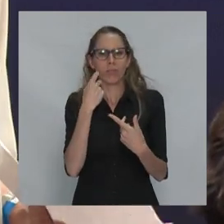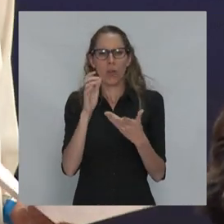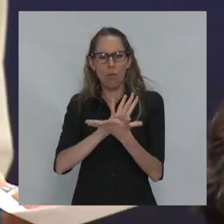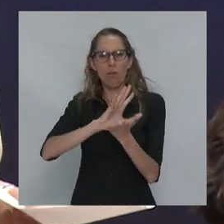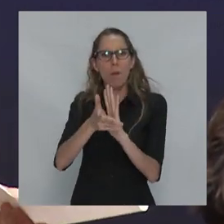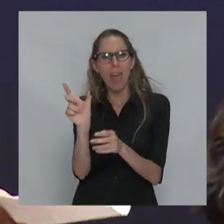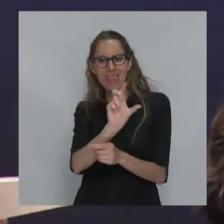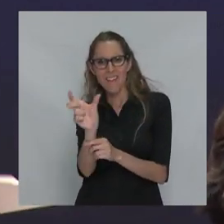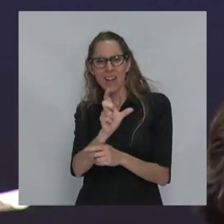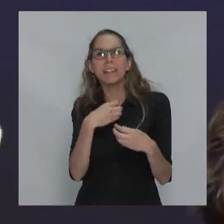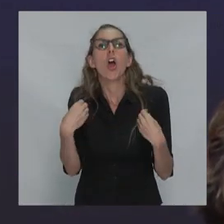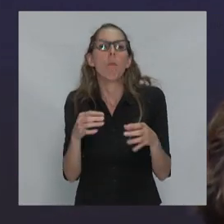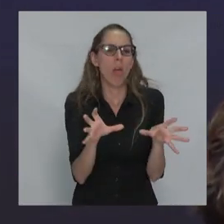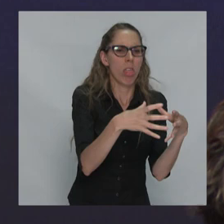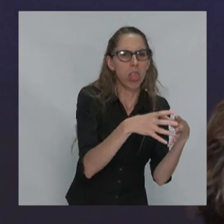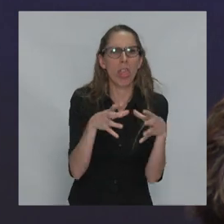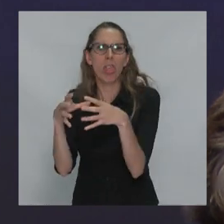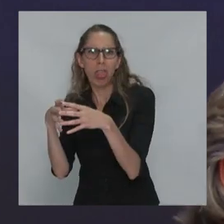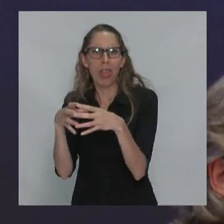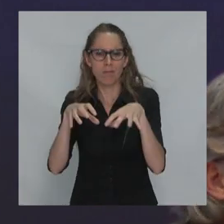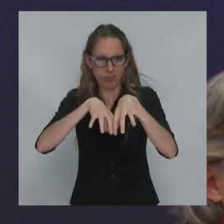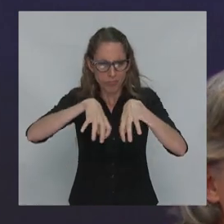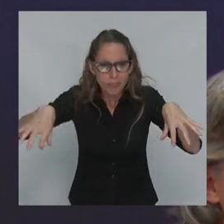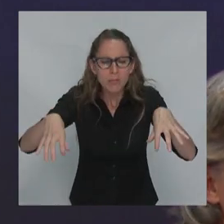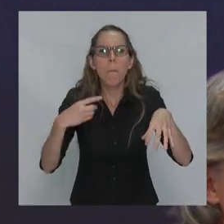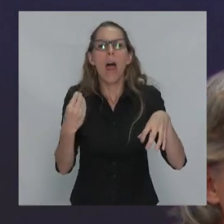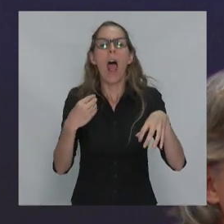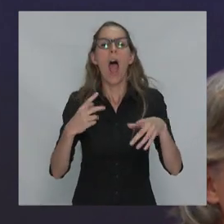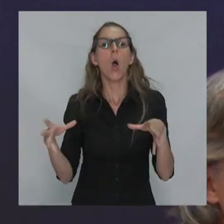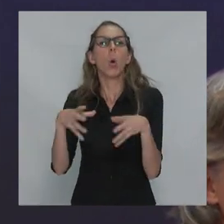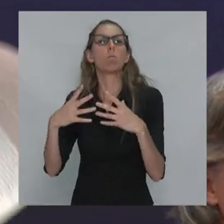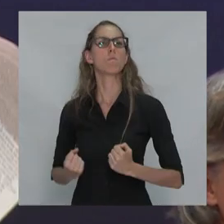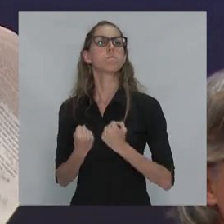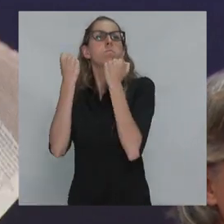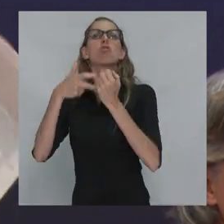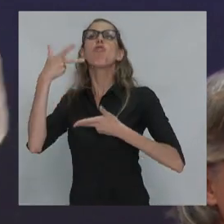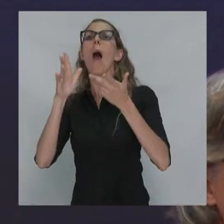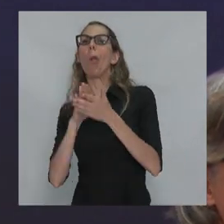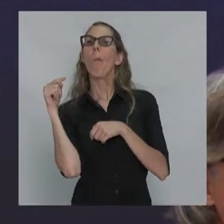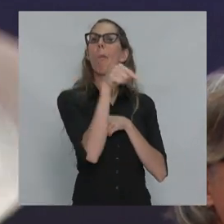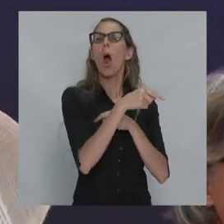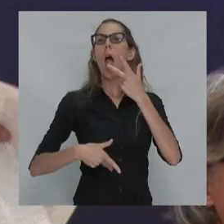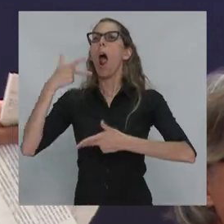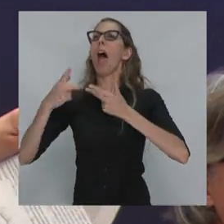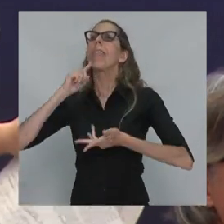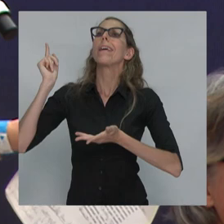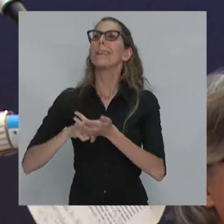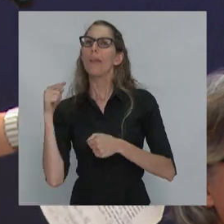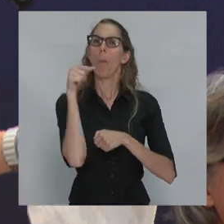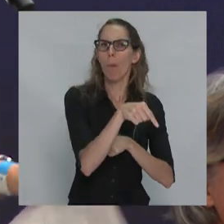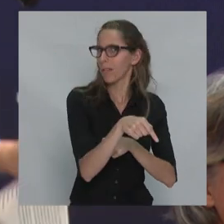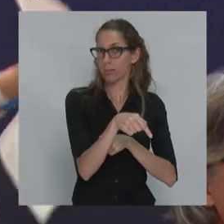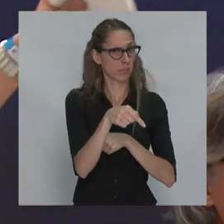de manera tal que ningún sector se arrogue la capacidad ni el derecho de hablar por otros, ni de decidir por